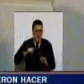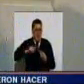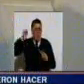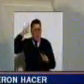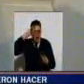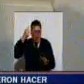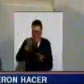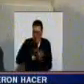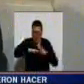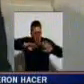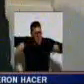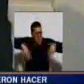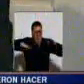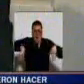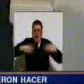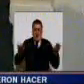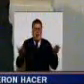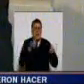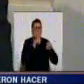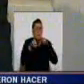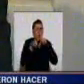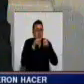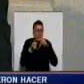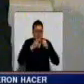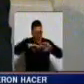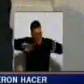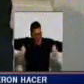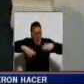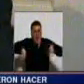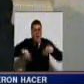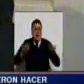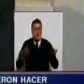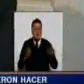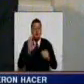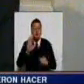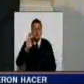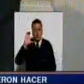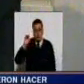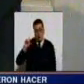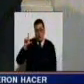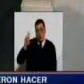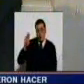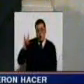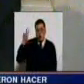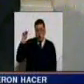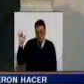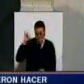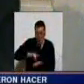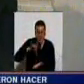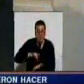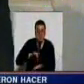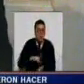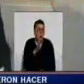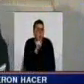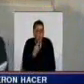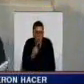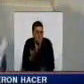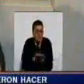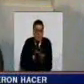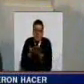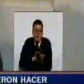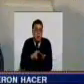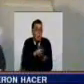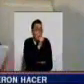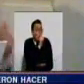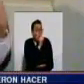Colbún, ni documento periodístico, ministro, que diga que los señores de Colbún iban a participar en la subasta. Lo máximo que